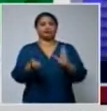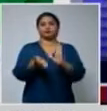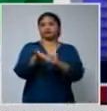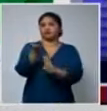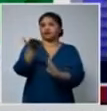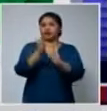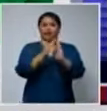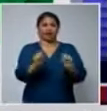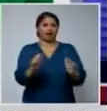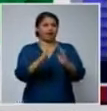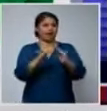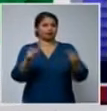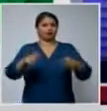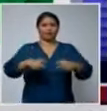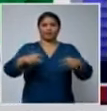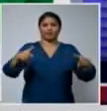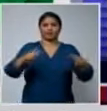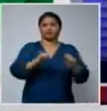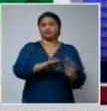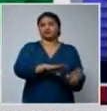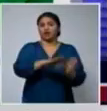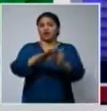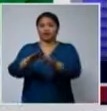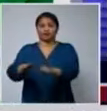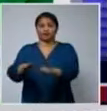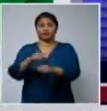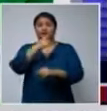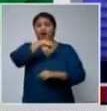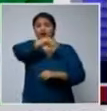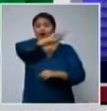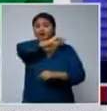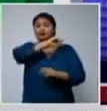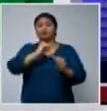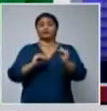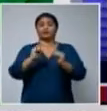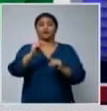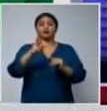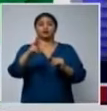Procesadas ayer nuevamente más de 20.000 muestras,